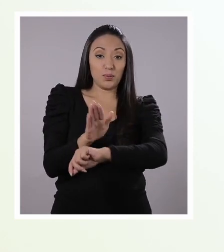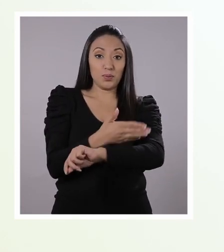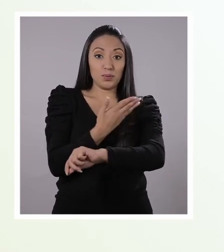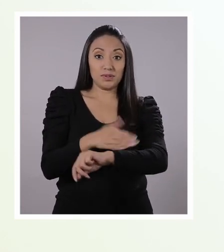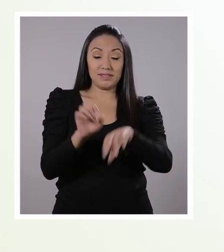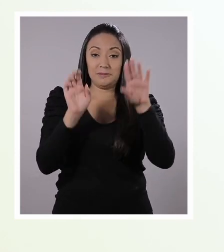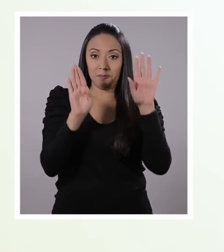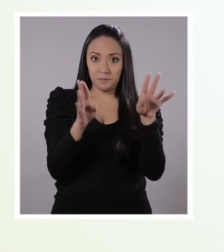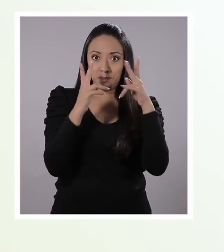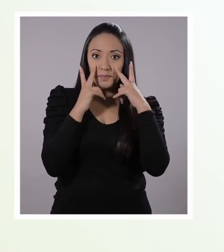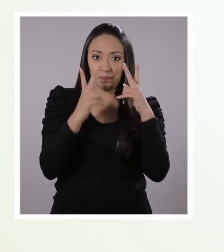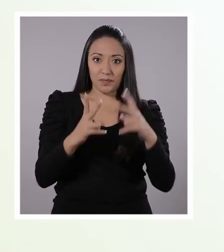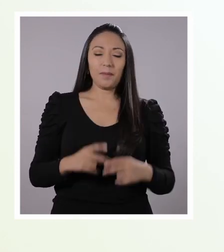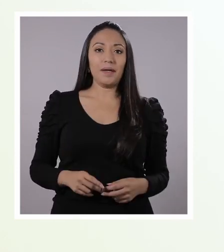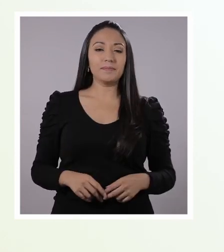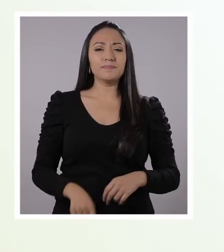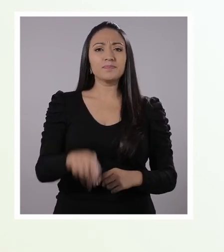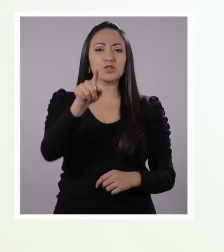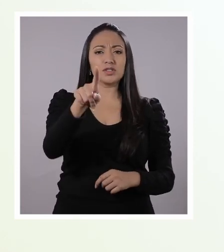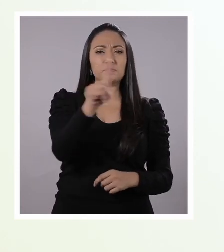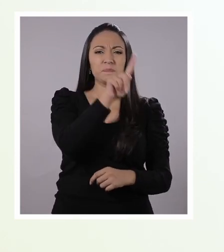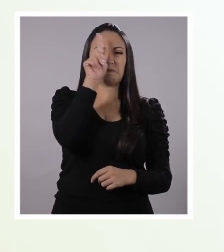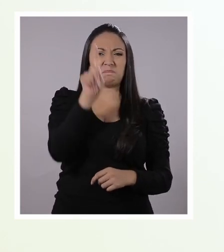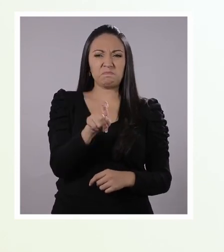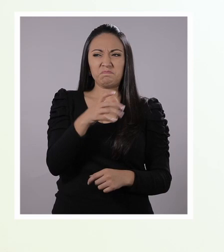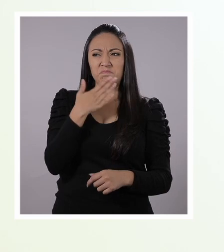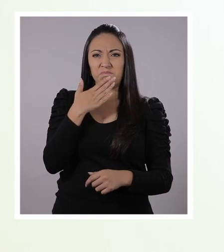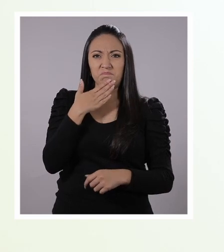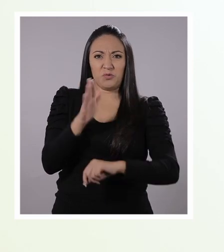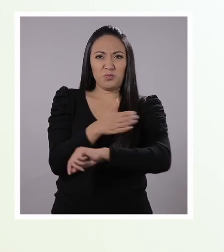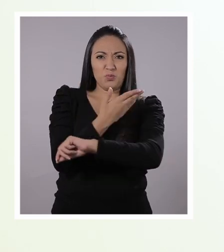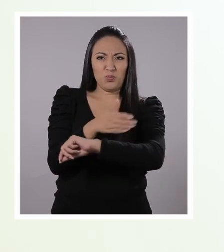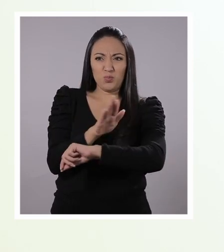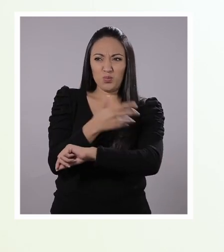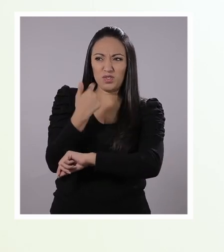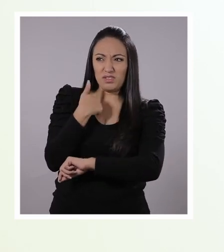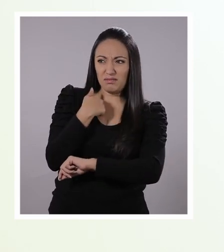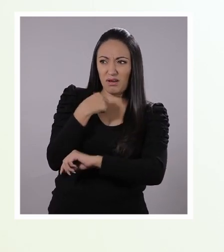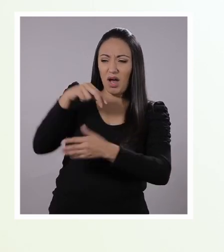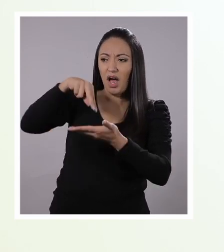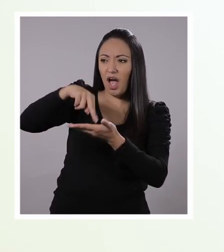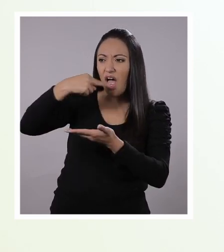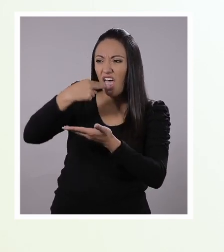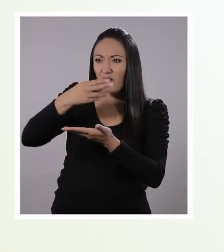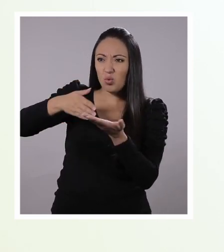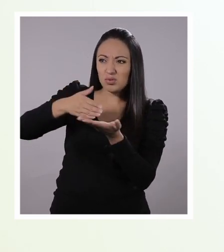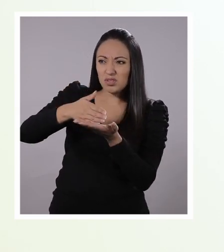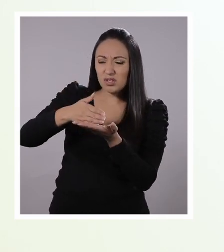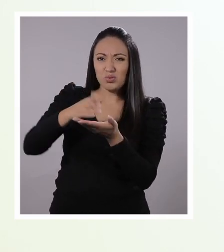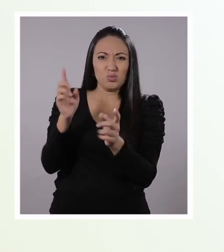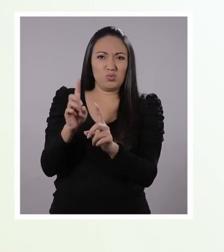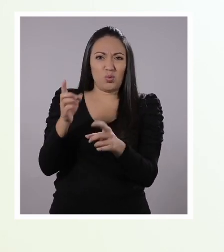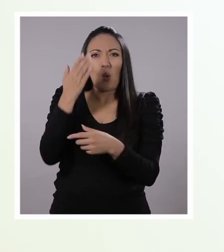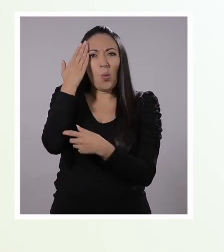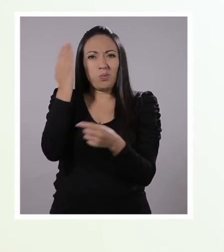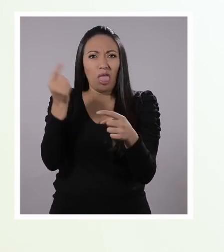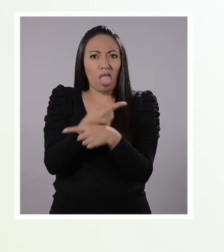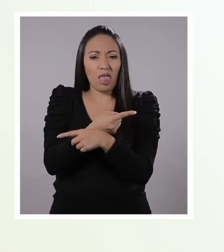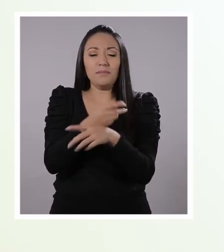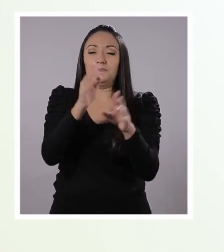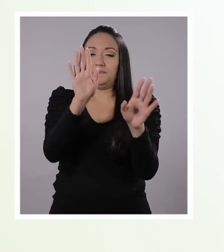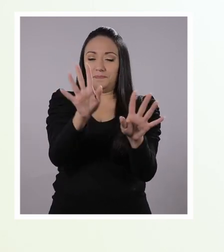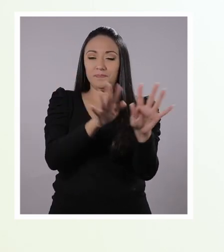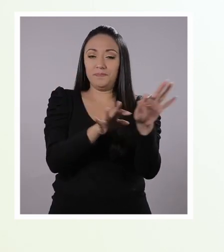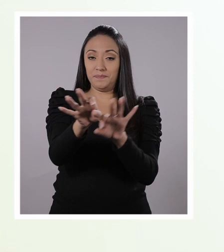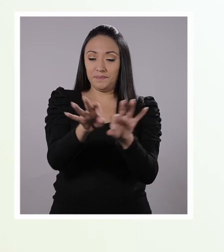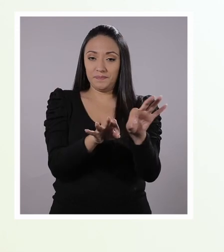música utilizando los diferentes cubiertos. Y ustedes se preguntarán, ¿cómo vamos a hacer eso? Bueno, lo que vamos a crear el día de hoy